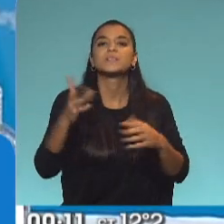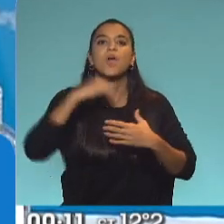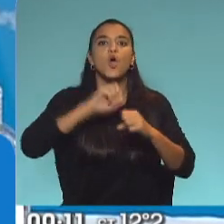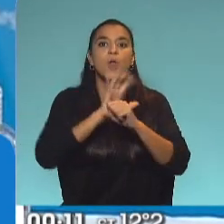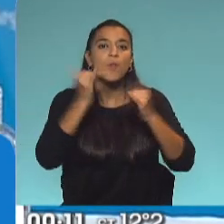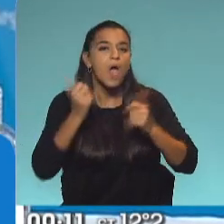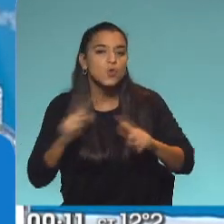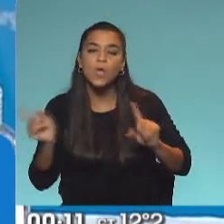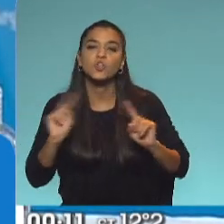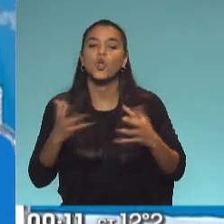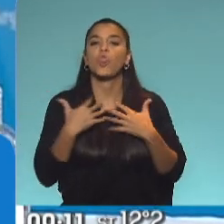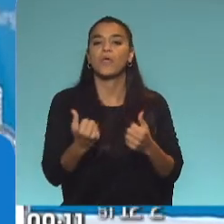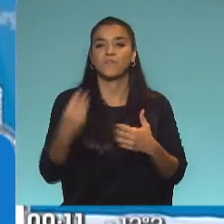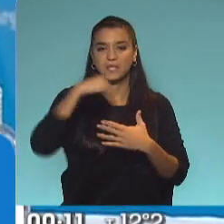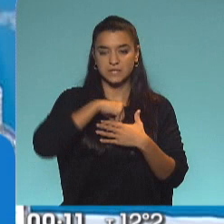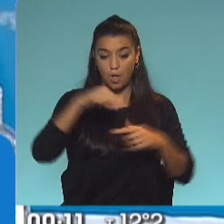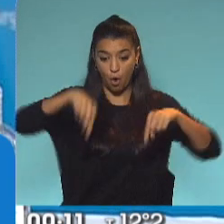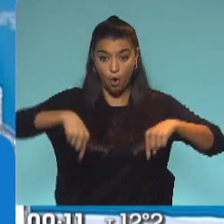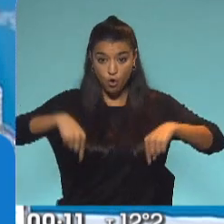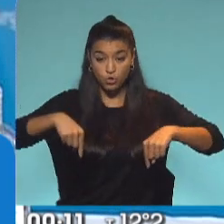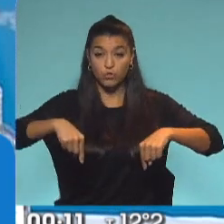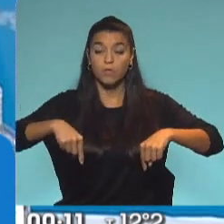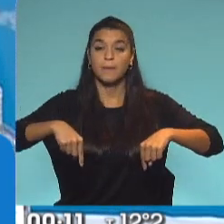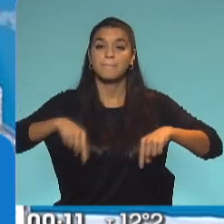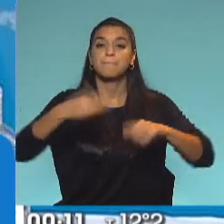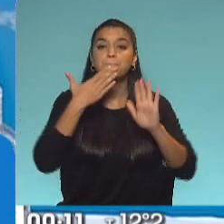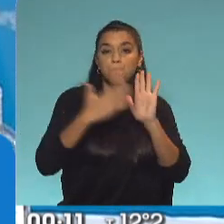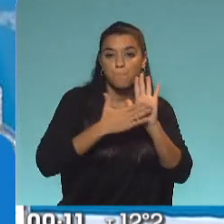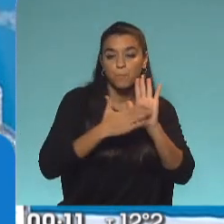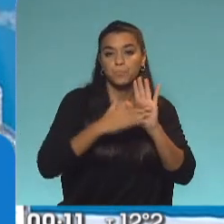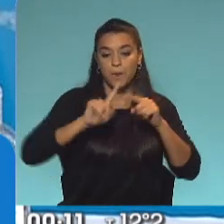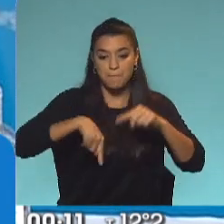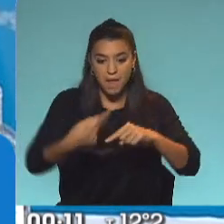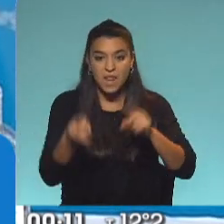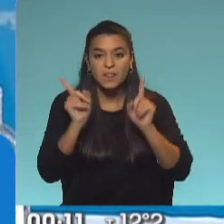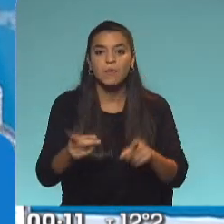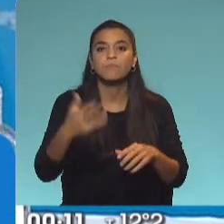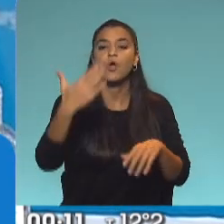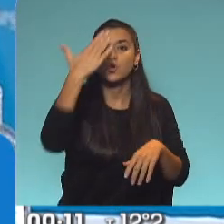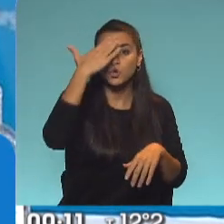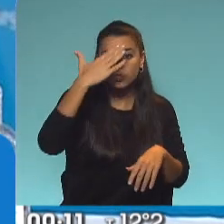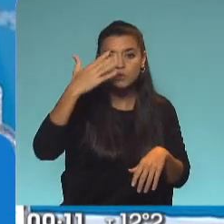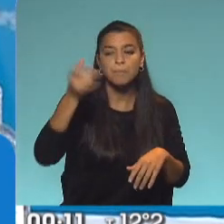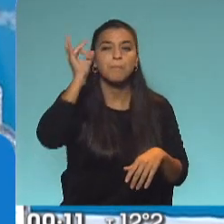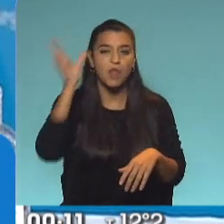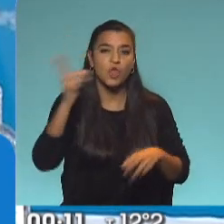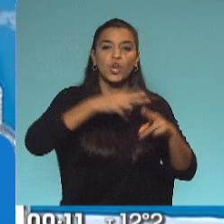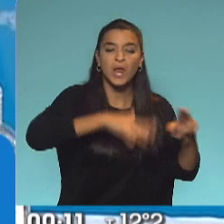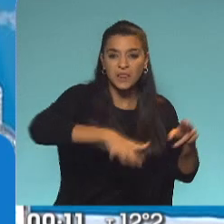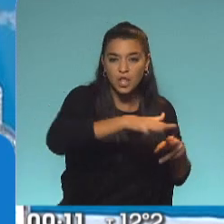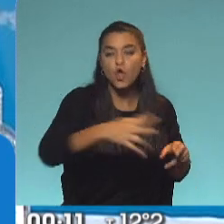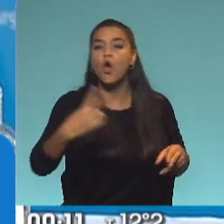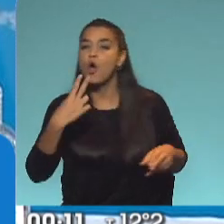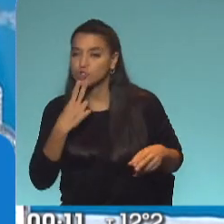en el día de hoy haciendo el testeo entre hoy y mañana en constitución / perdón en retiro y en